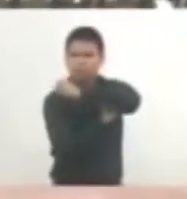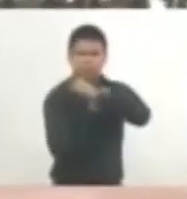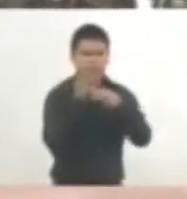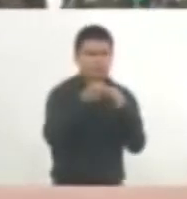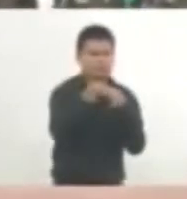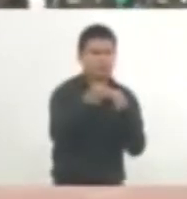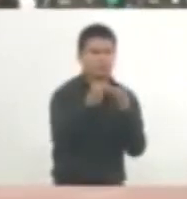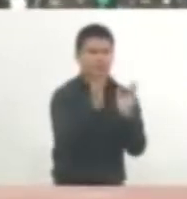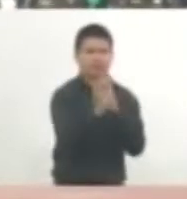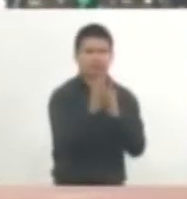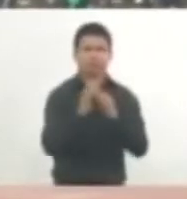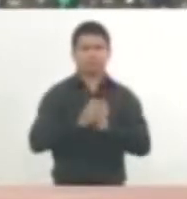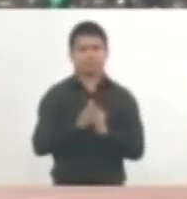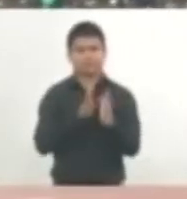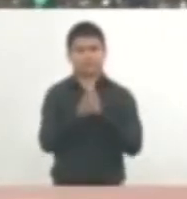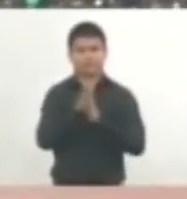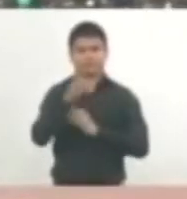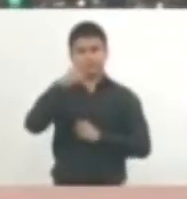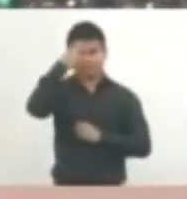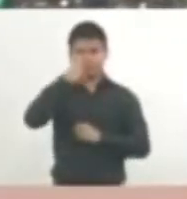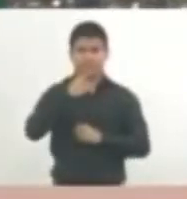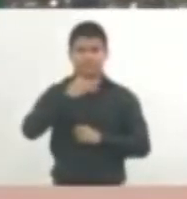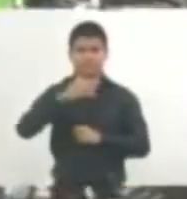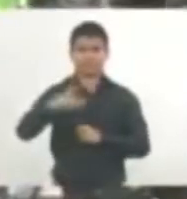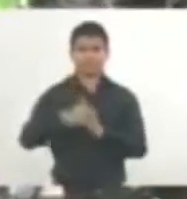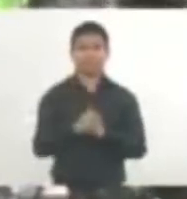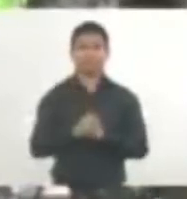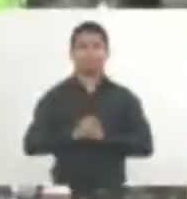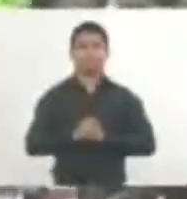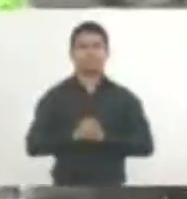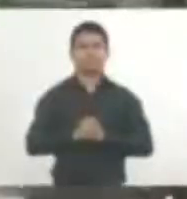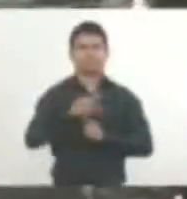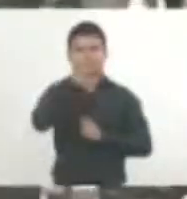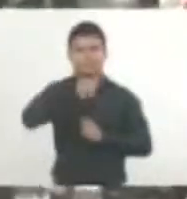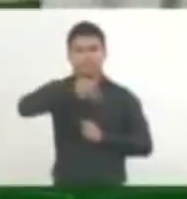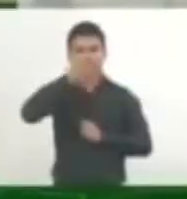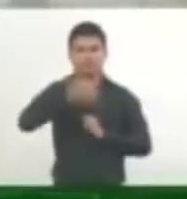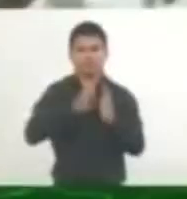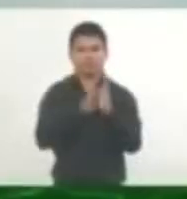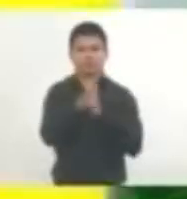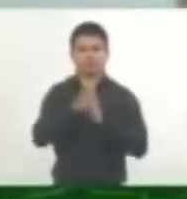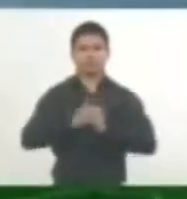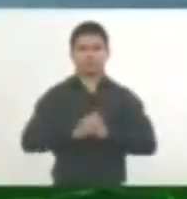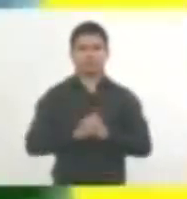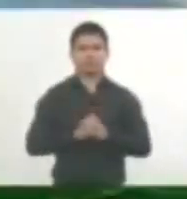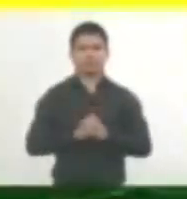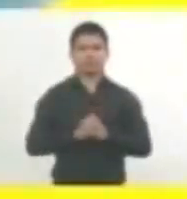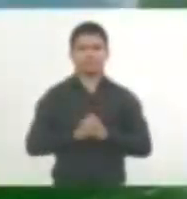Santa Marta informó Nisfisney Gutiérrez, Las Noticias, un compromiso con la verdad.